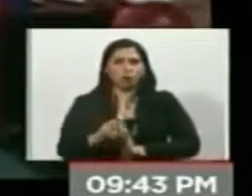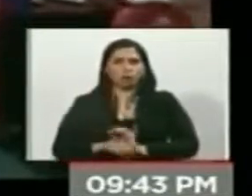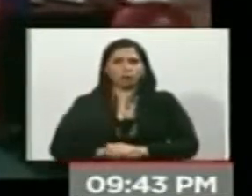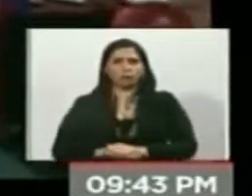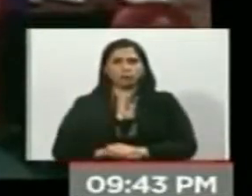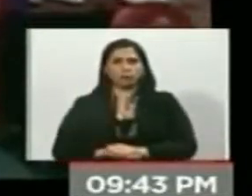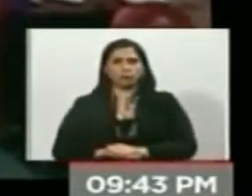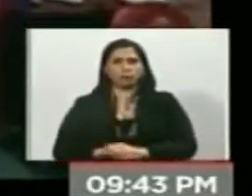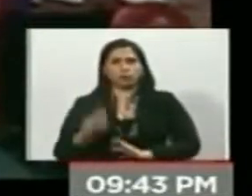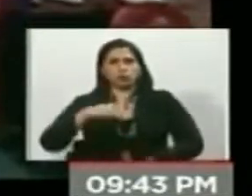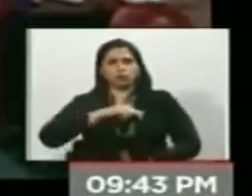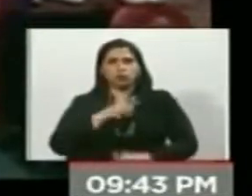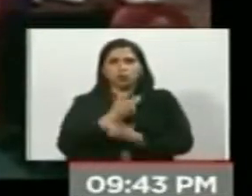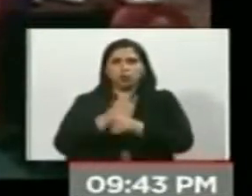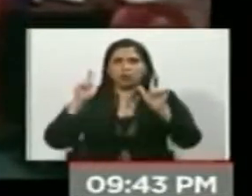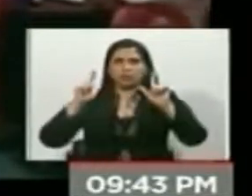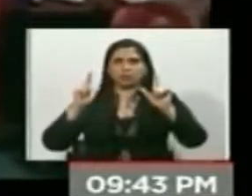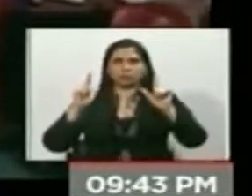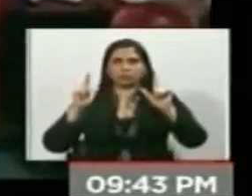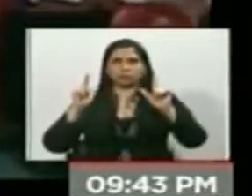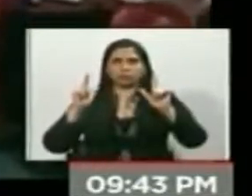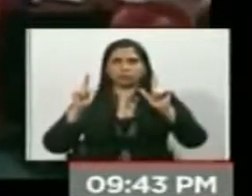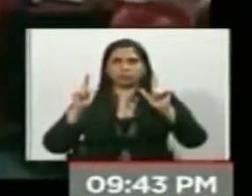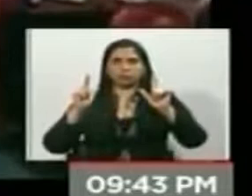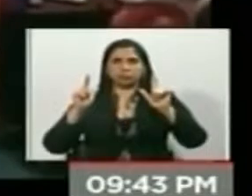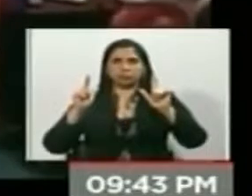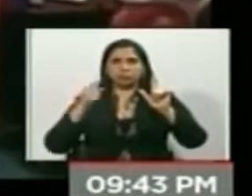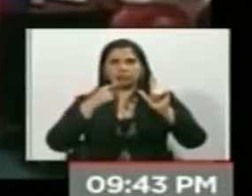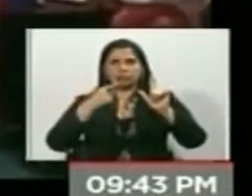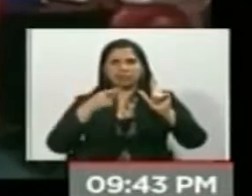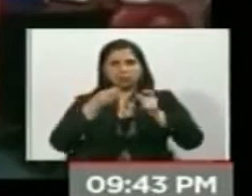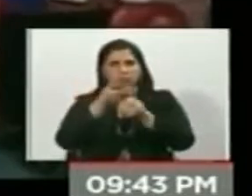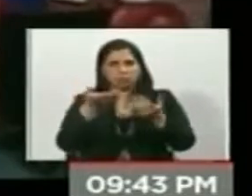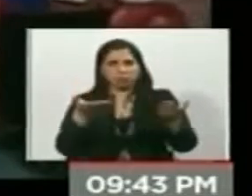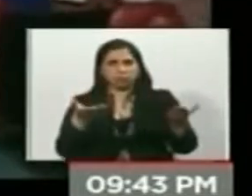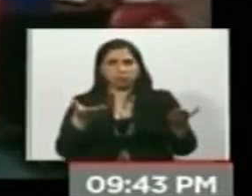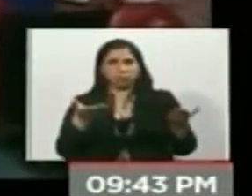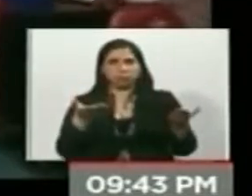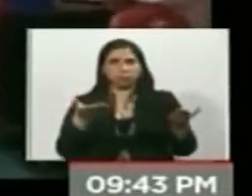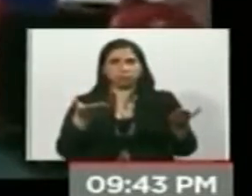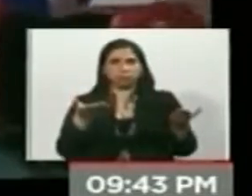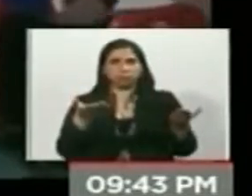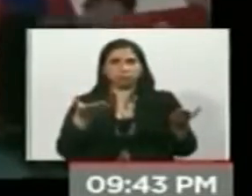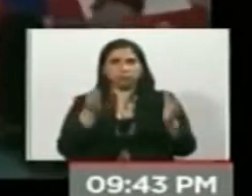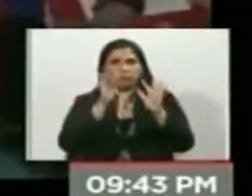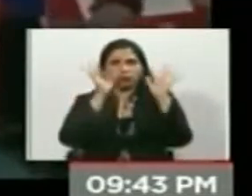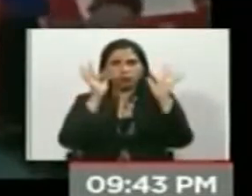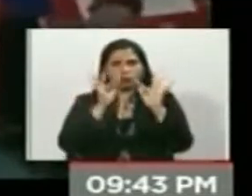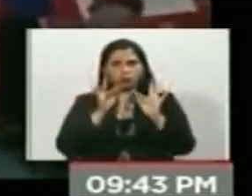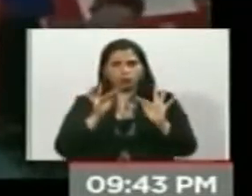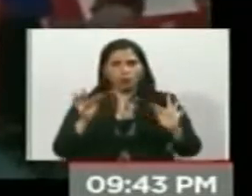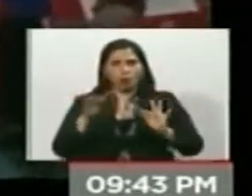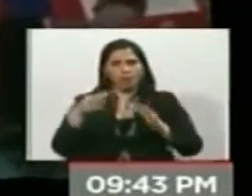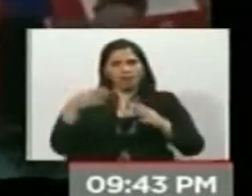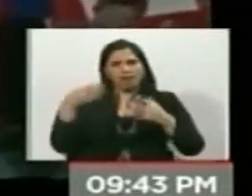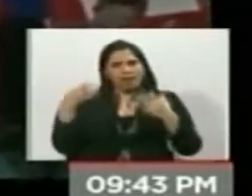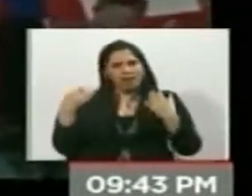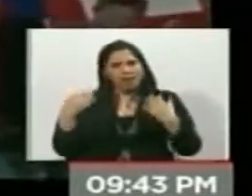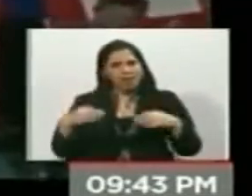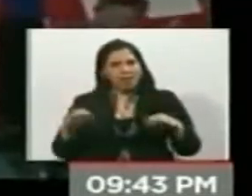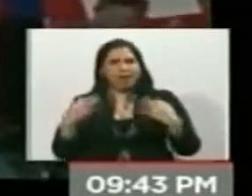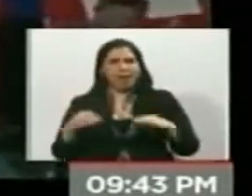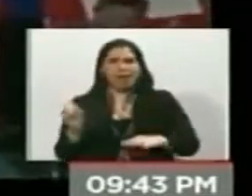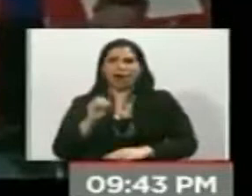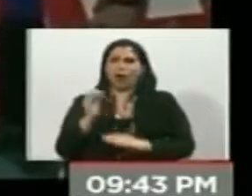con que somos libres, dicho así, de manera ligera o superficial,